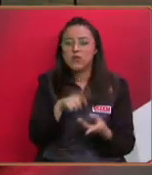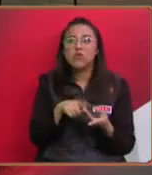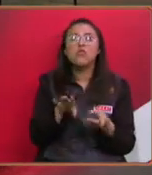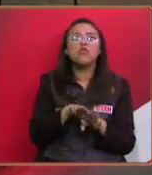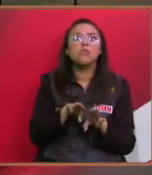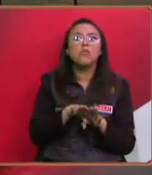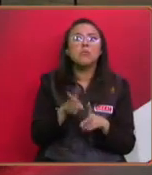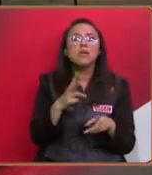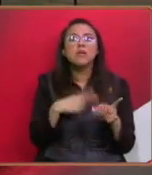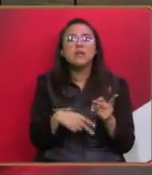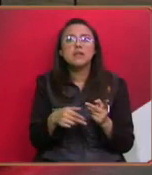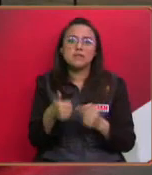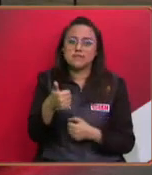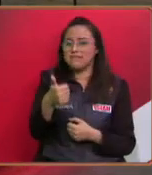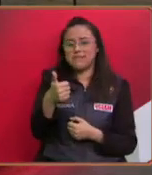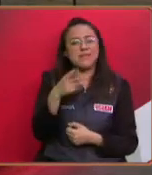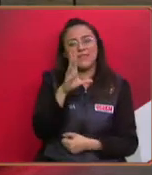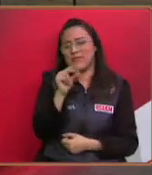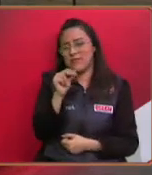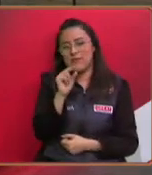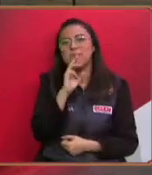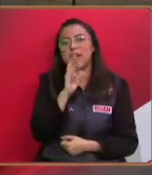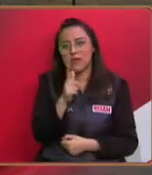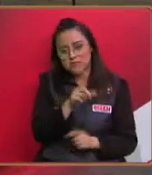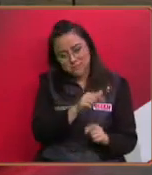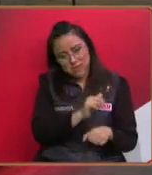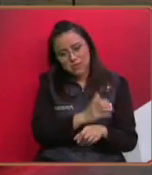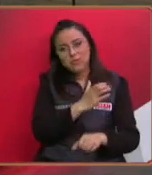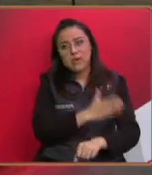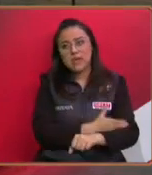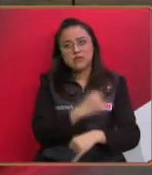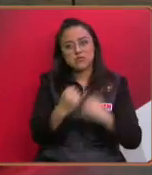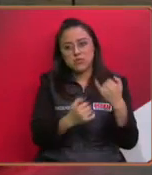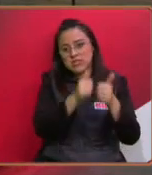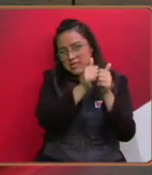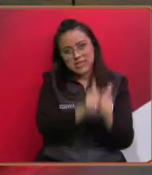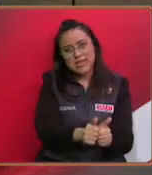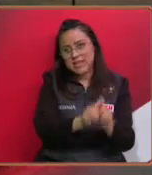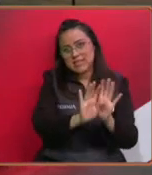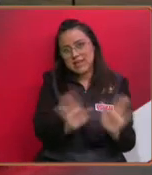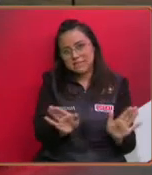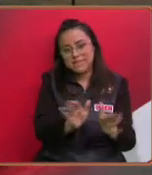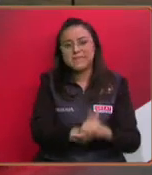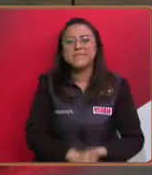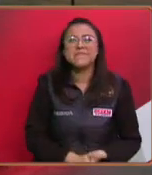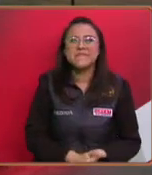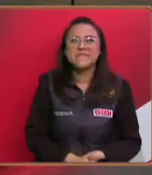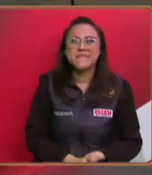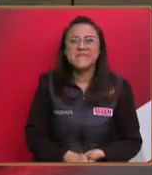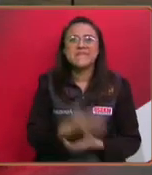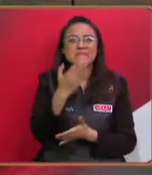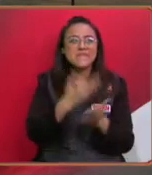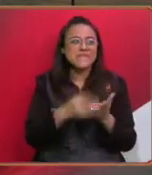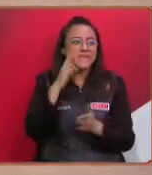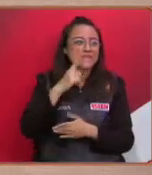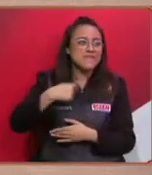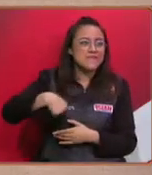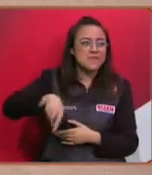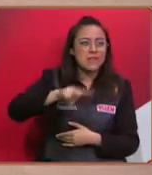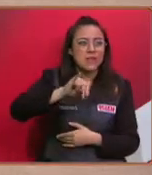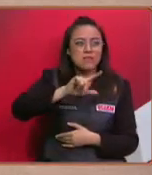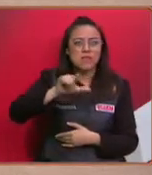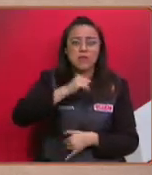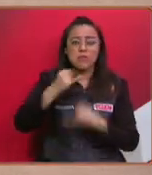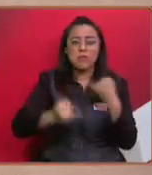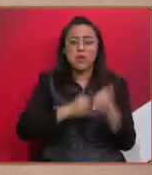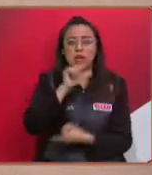se van a rezar? No, hombre, llévenlos, ¿eh? Pero sin los juguetes ya se quedan aquí. Es más. Y les falta hacer un recorrido por la villa,